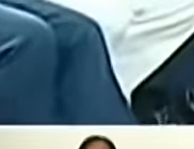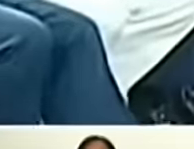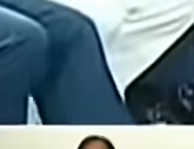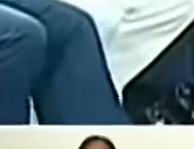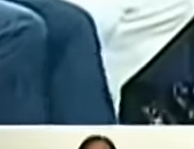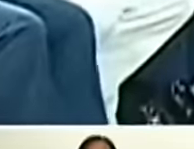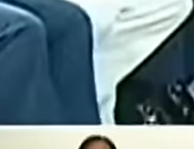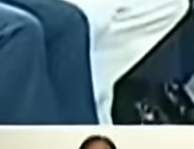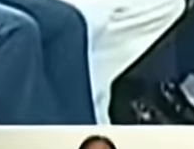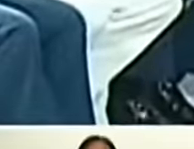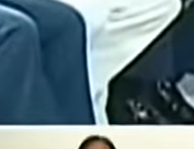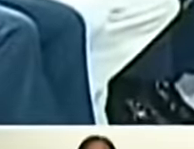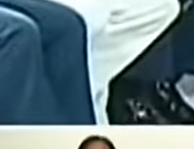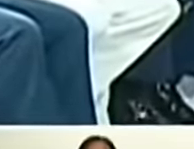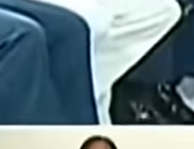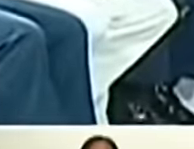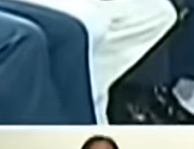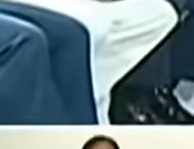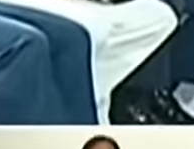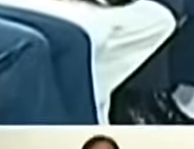totalmente el Estado debilitado.